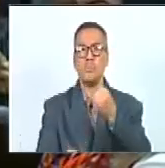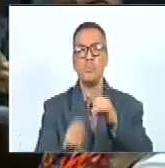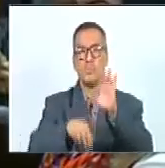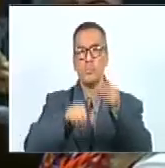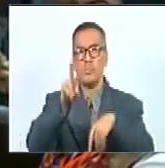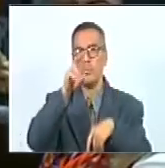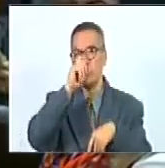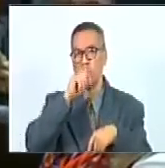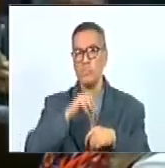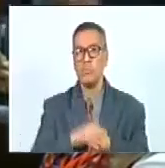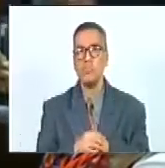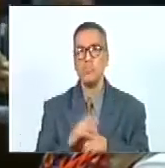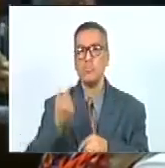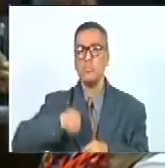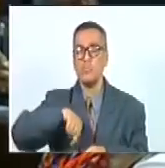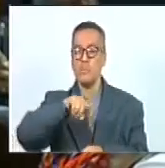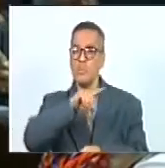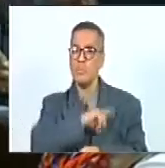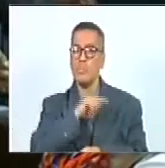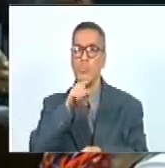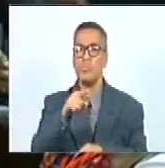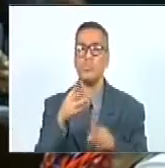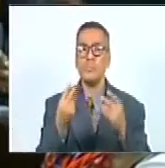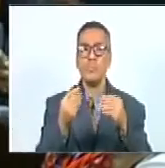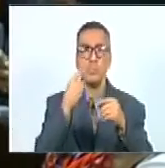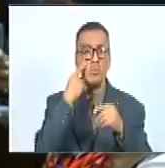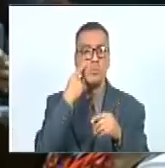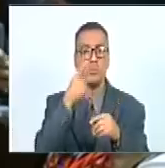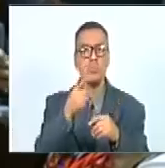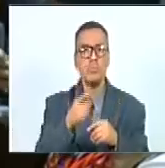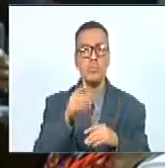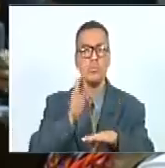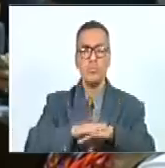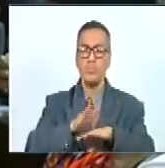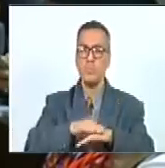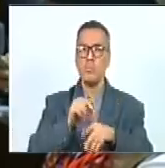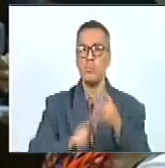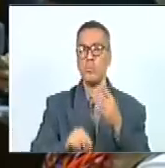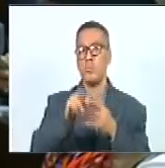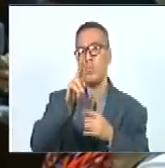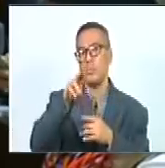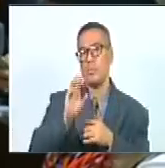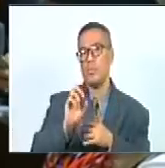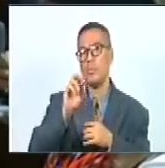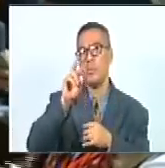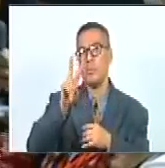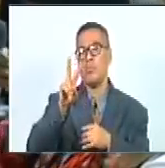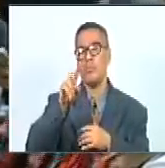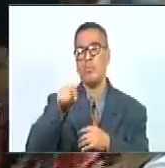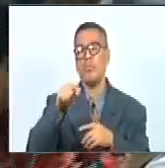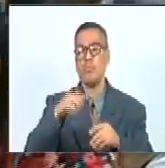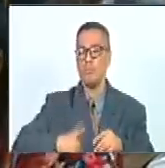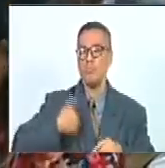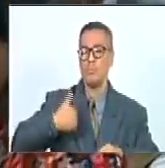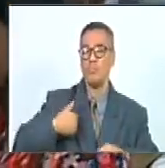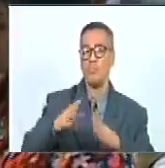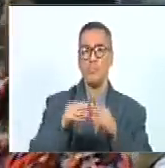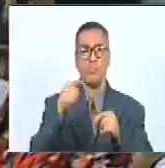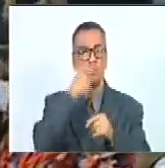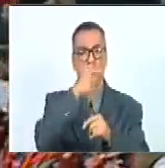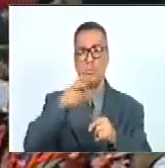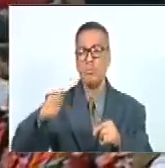12 años. Nosotros estamos muy pendientes de qué sucede en la UCV y aprovechamos a que toda la